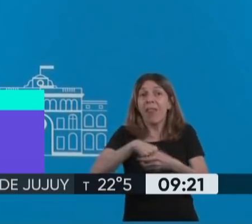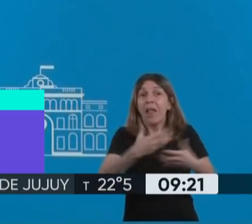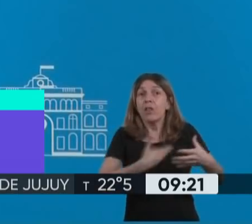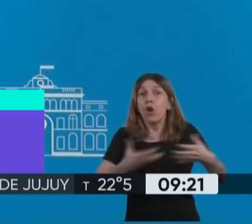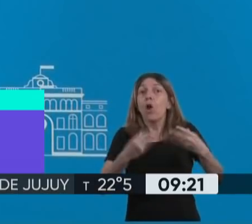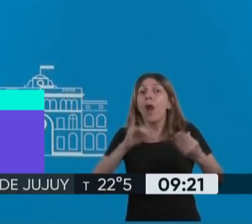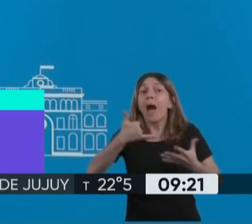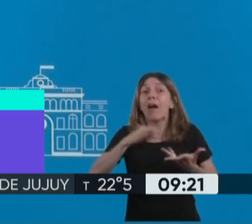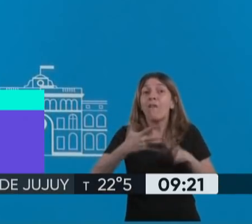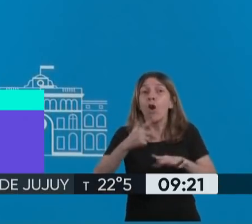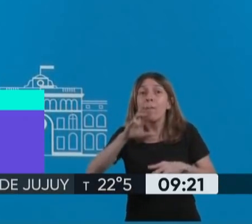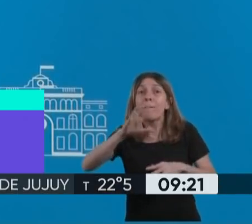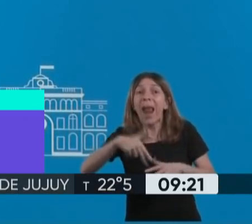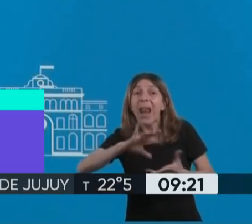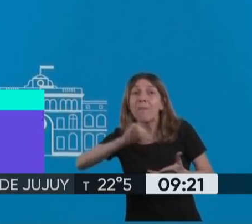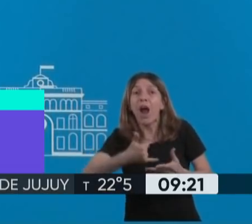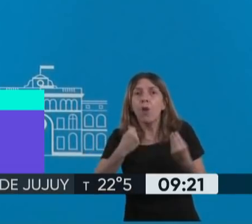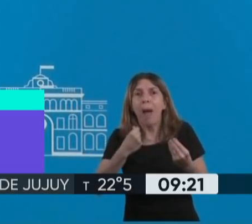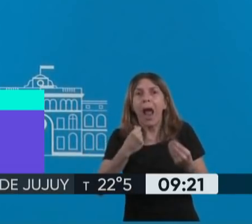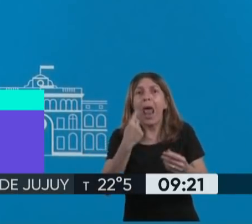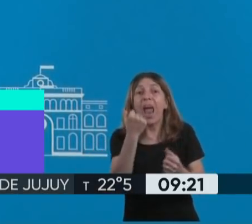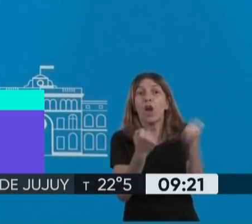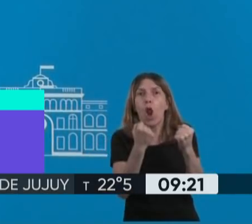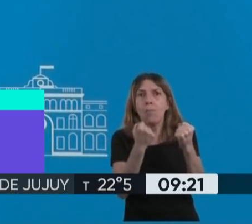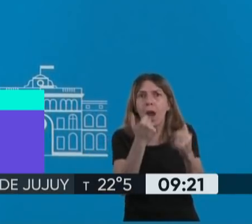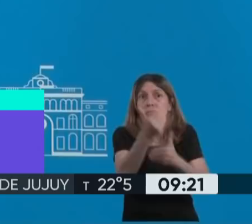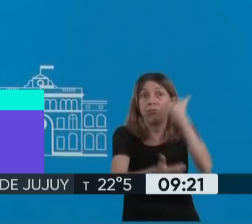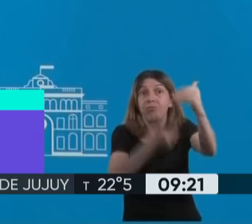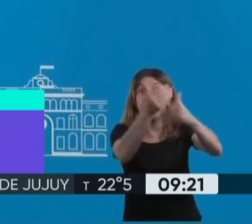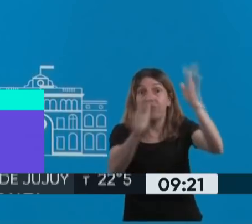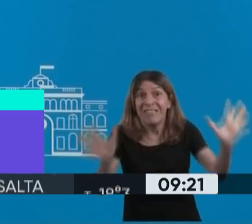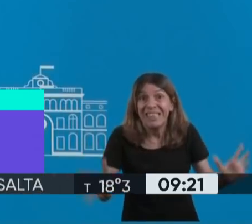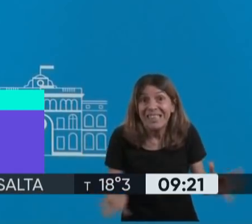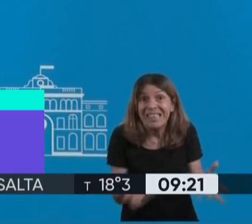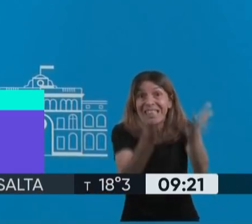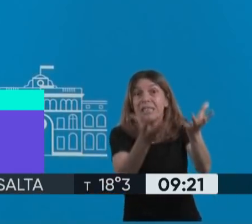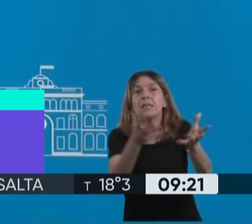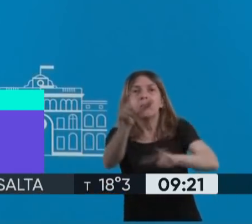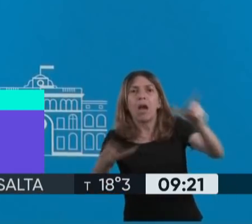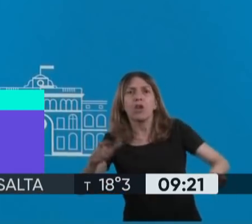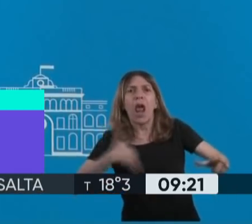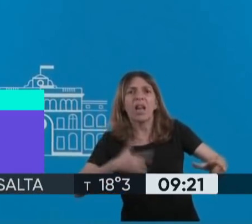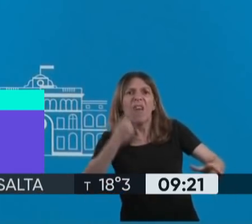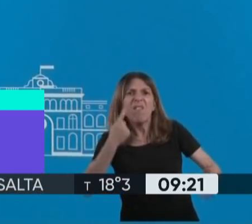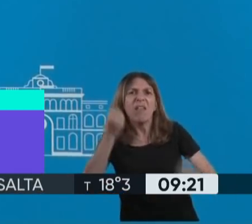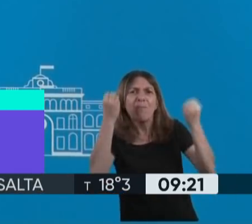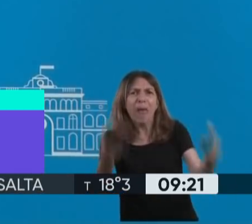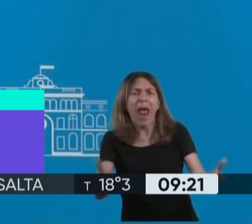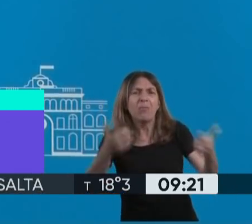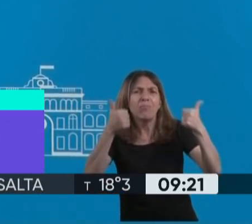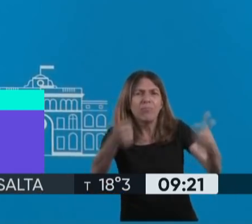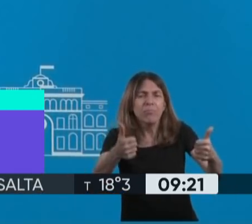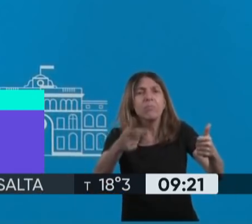mejor camino, el mejor sendero para llegar a un crecimiento que nos permita, primero, garantizar el bienestar de los argentinos y después pagar también y